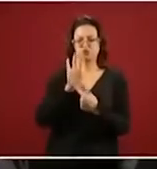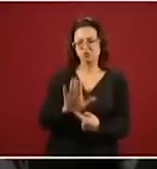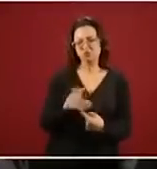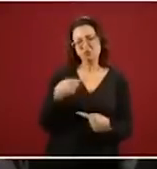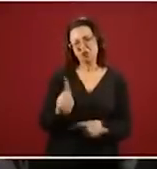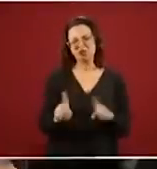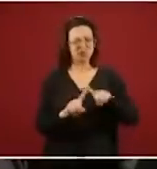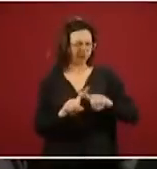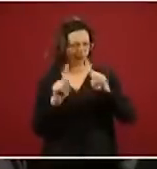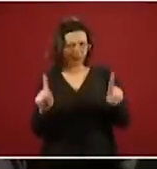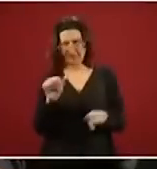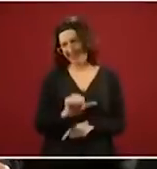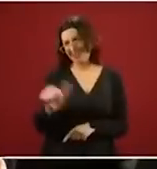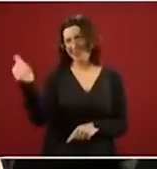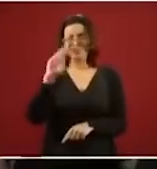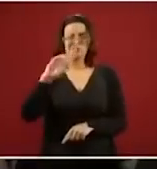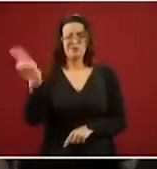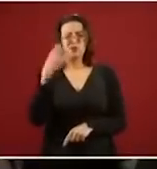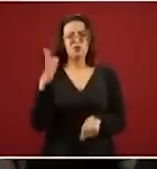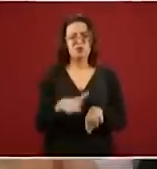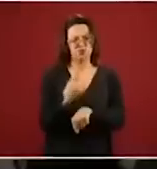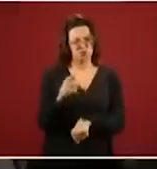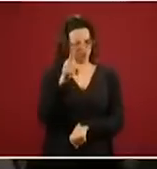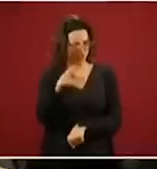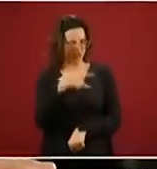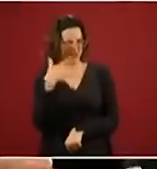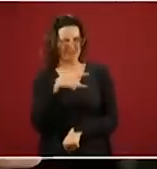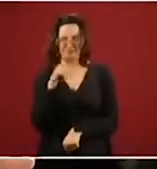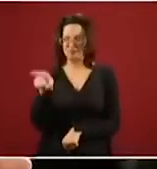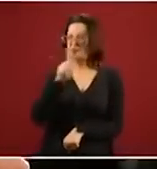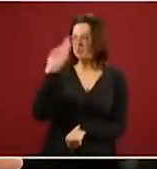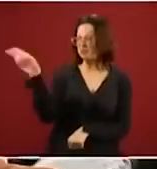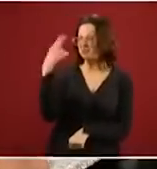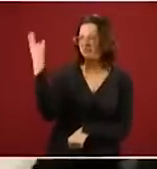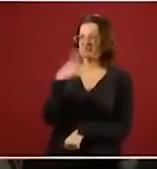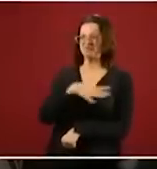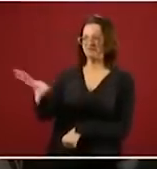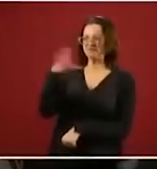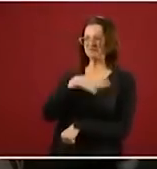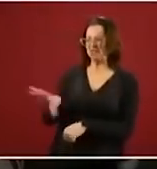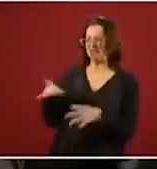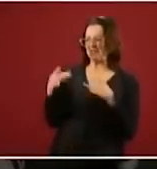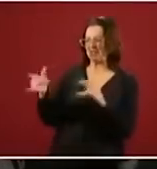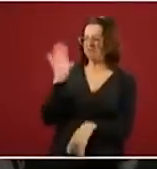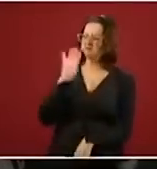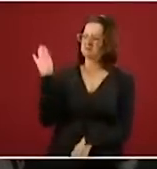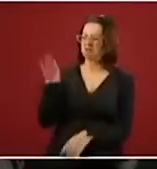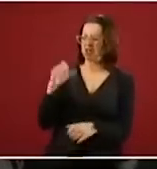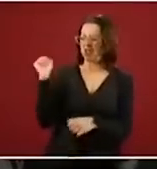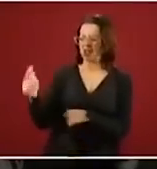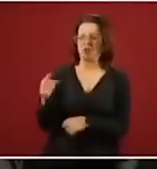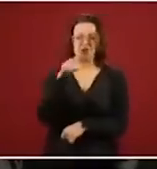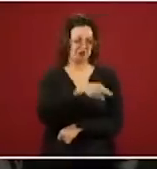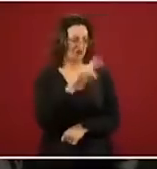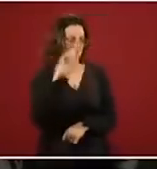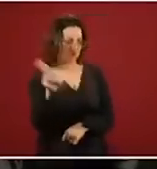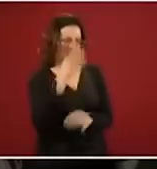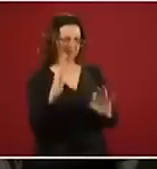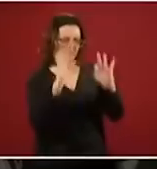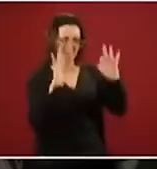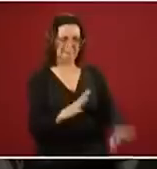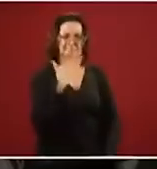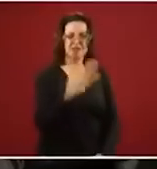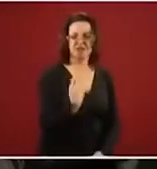es un desdén a estas universidades a la calidad de esas universidades por decir estas iba a funcionar y las otras